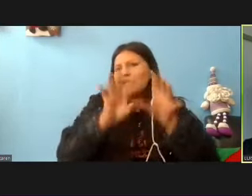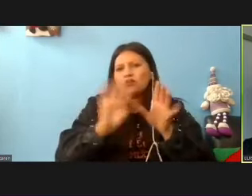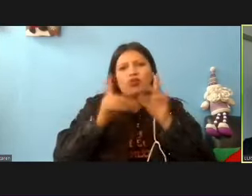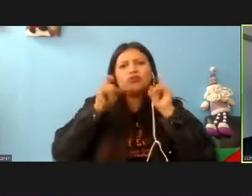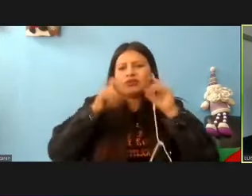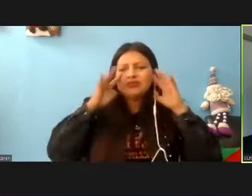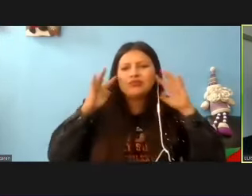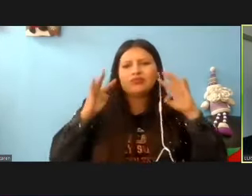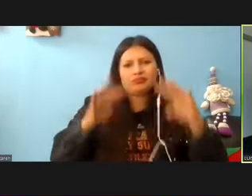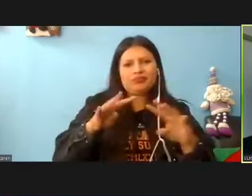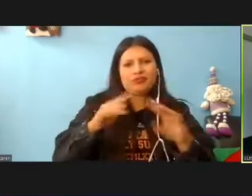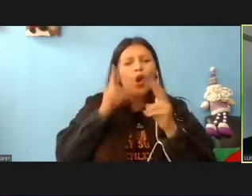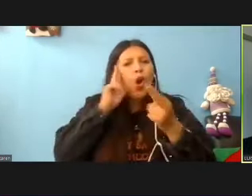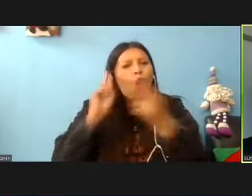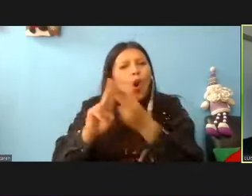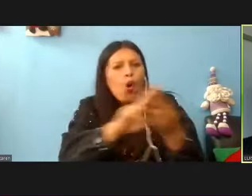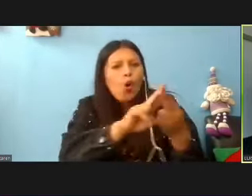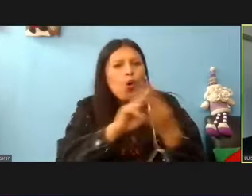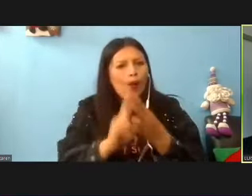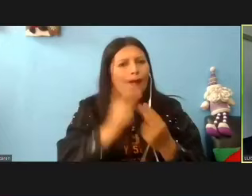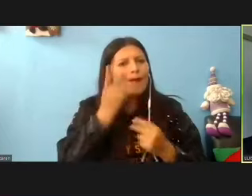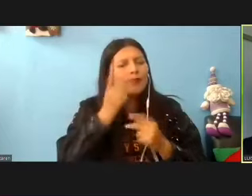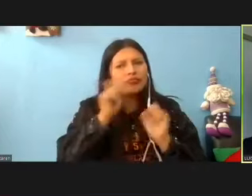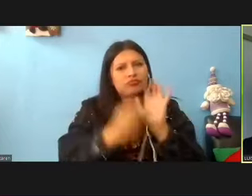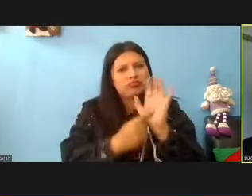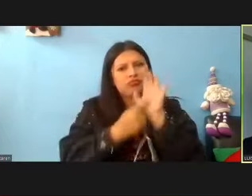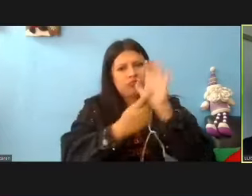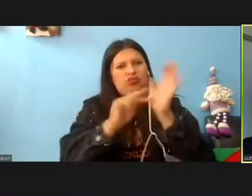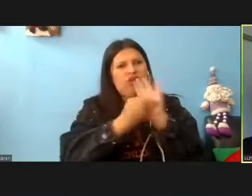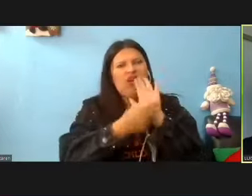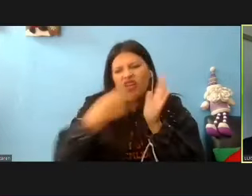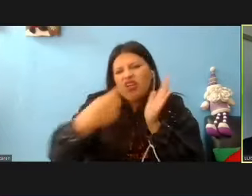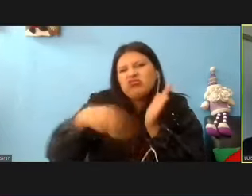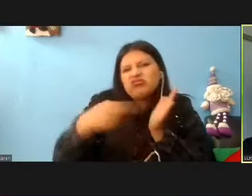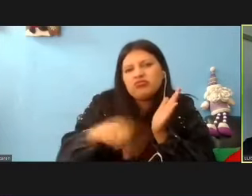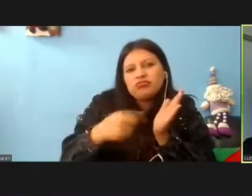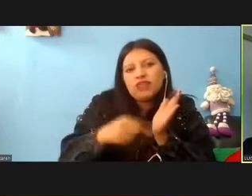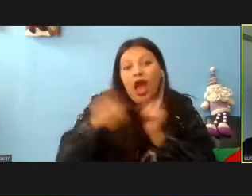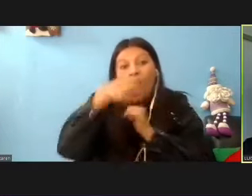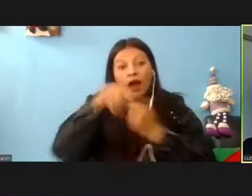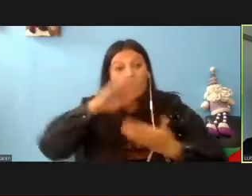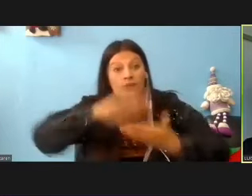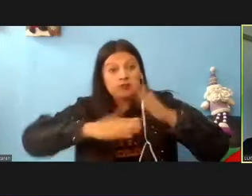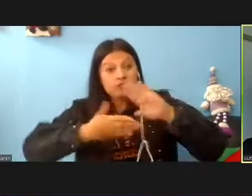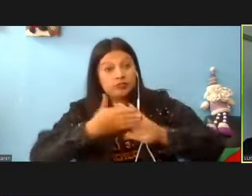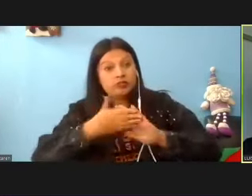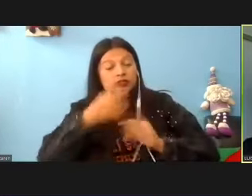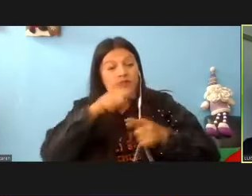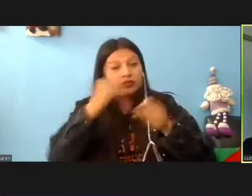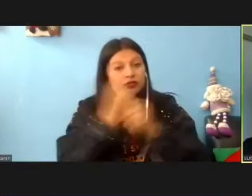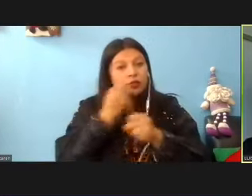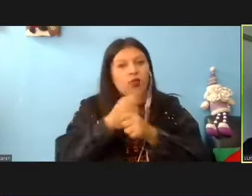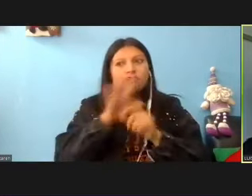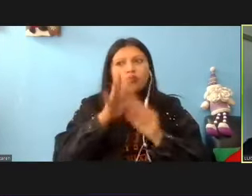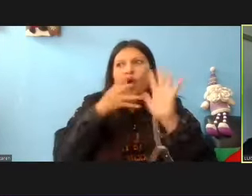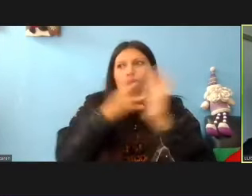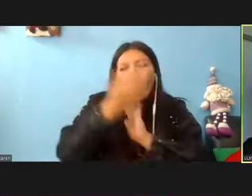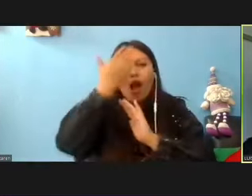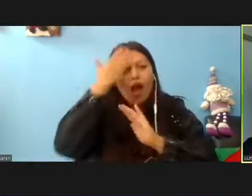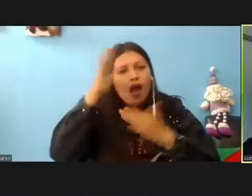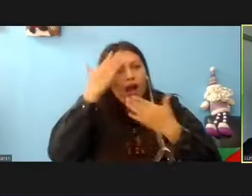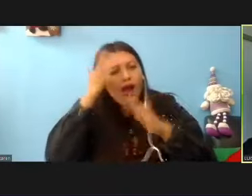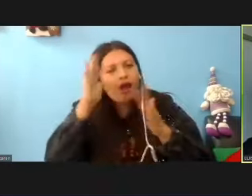visible, la conozcamos, podamos entender de qué se trata, que las comunidades se empoderen también con este tipo de información que